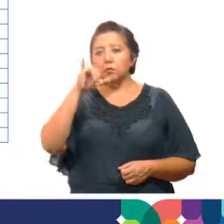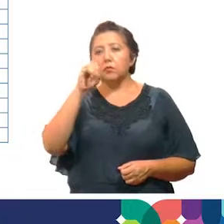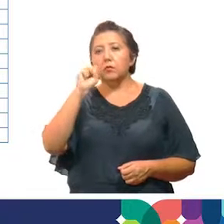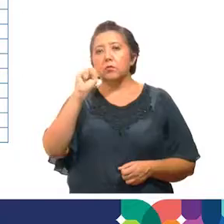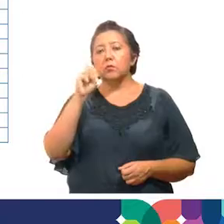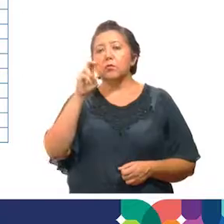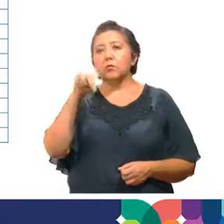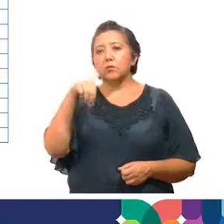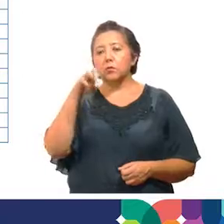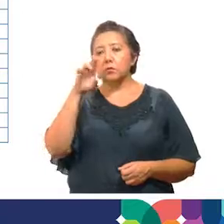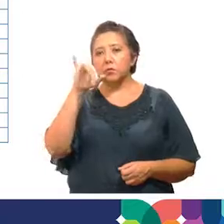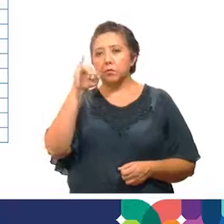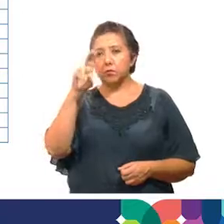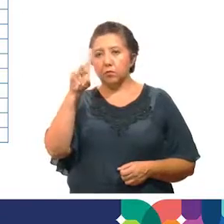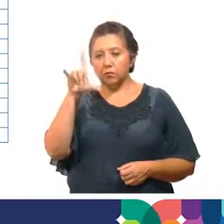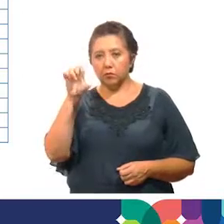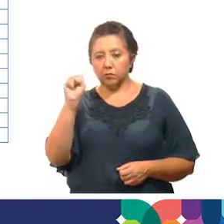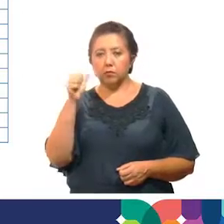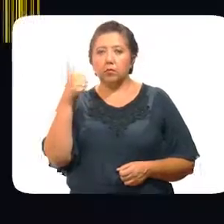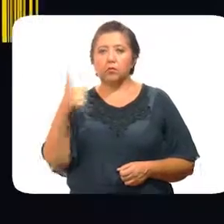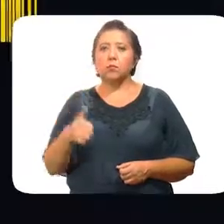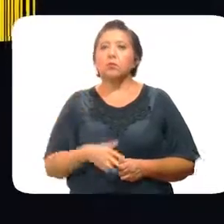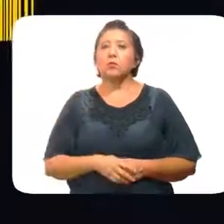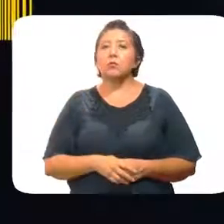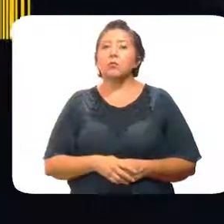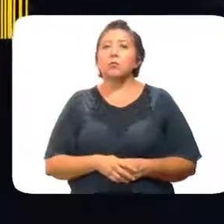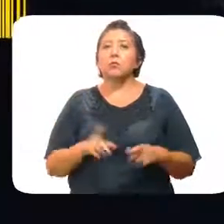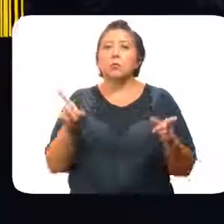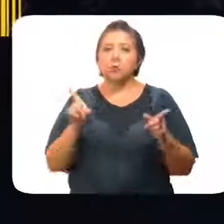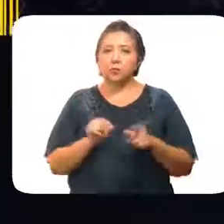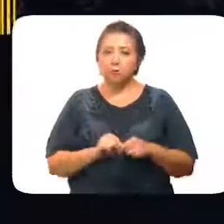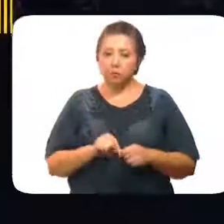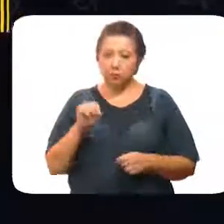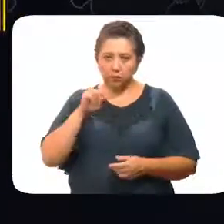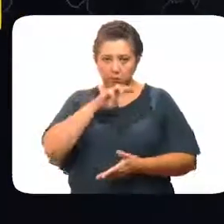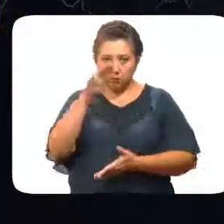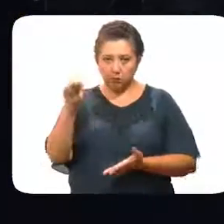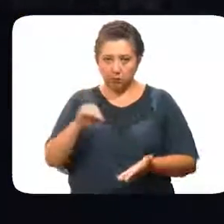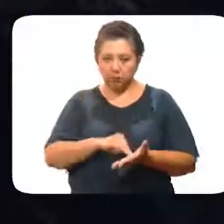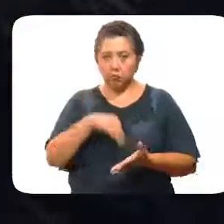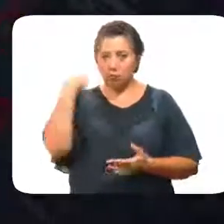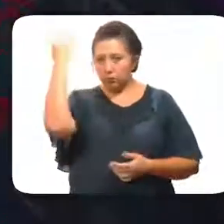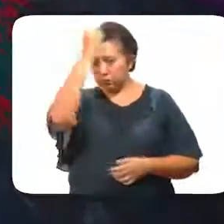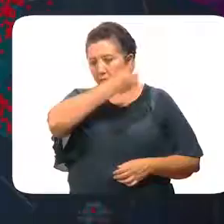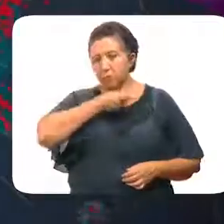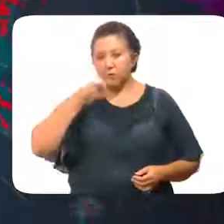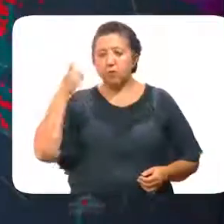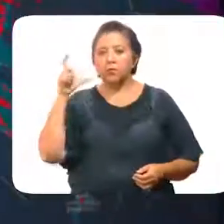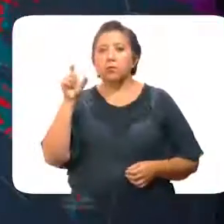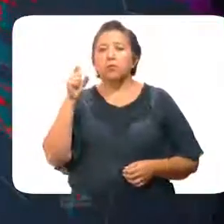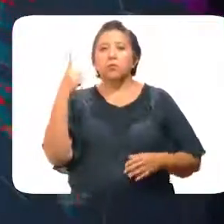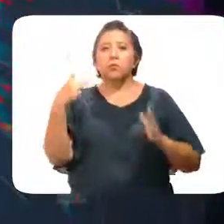María Luisa y Cordemex con 6. Específicamente, en Mérida se han diagnosticado